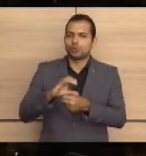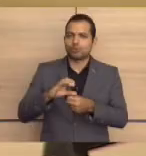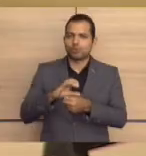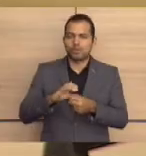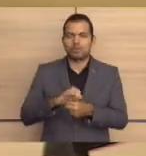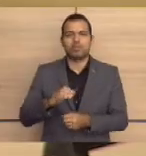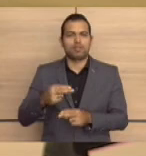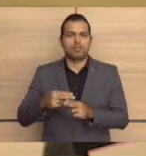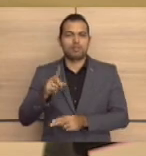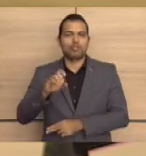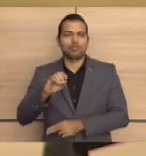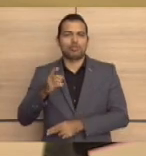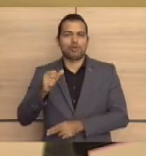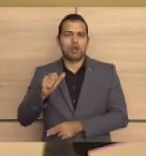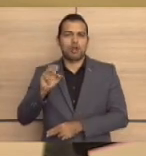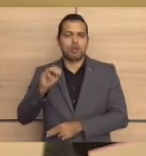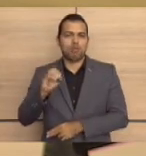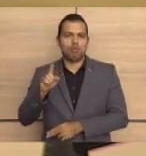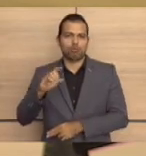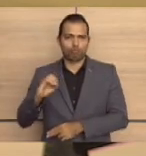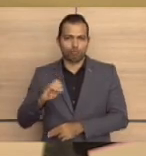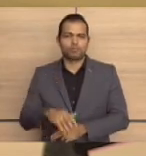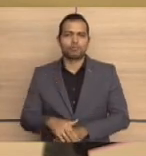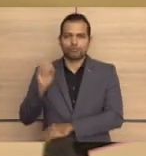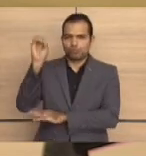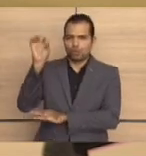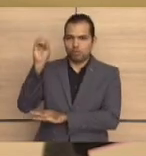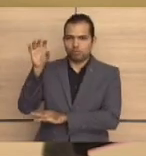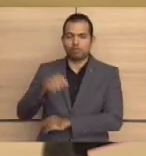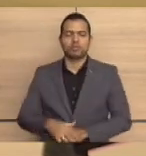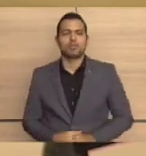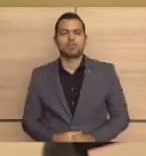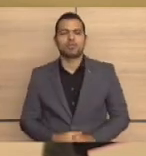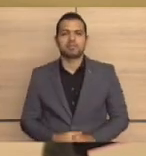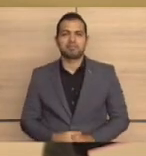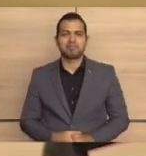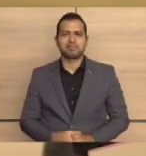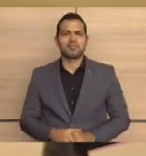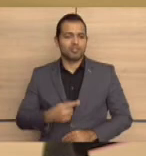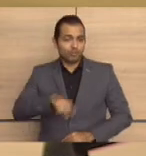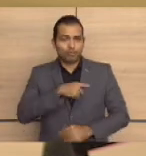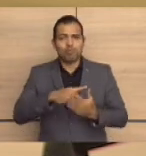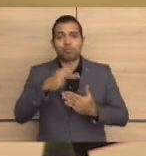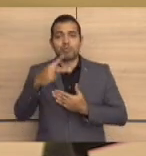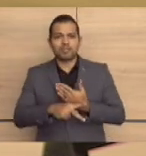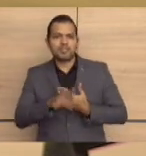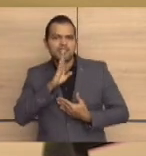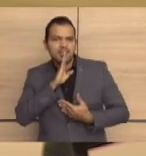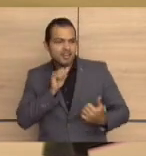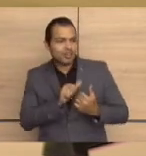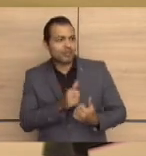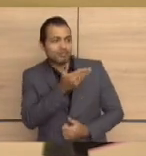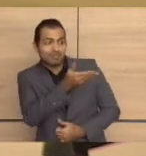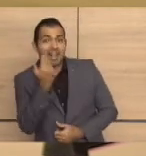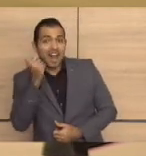proyecto colectivo con una profesora que está en la parte de allá, levantando la mano, Daisy Huérfano, de